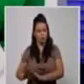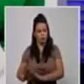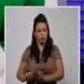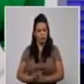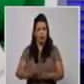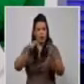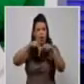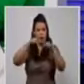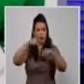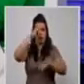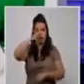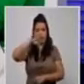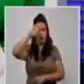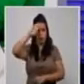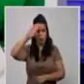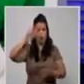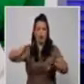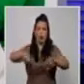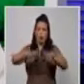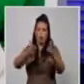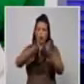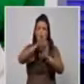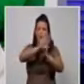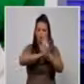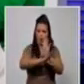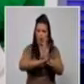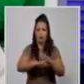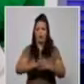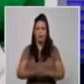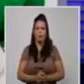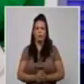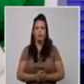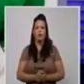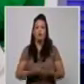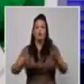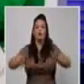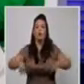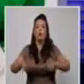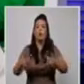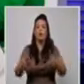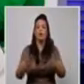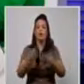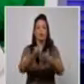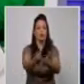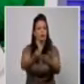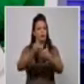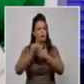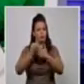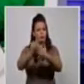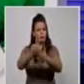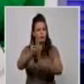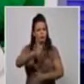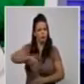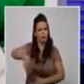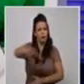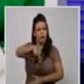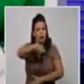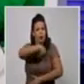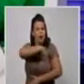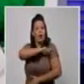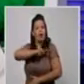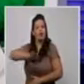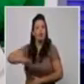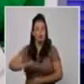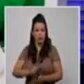por nuestras medidas, apostando por la cooperación de toda la población y bajo la conducción